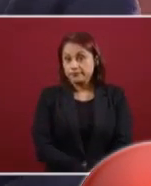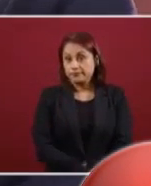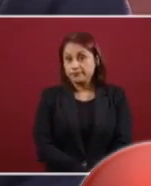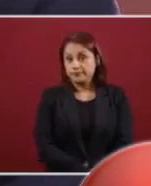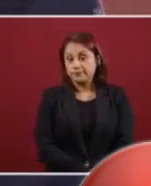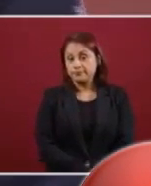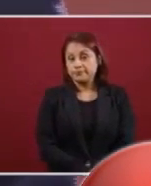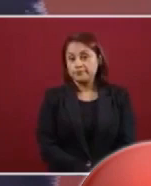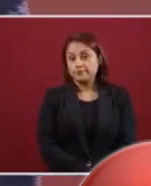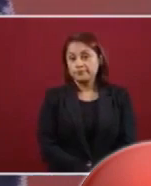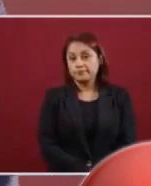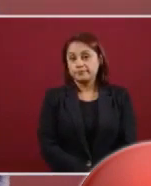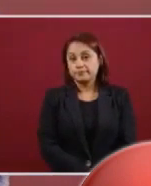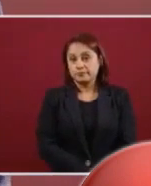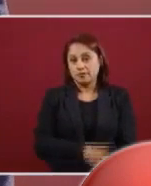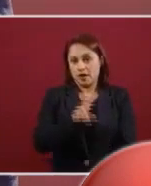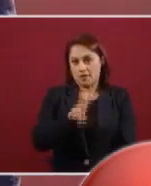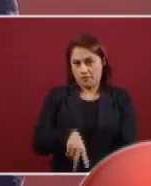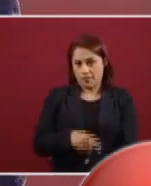no es poco